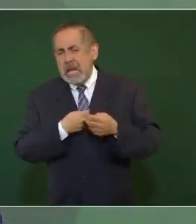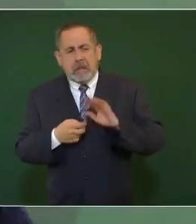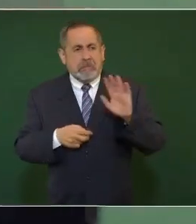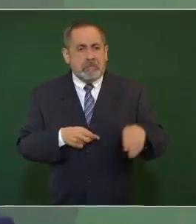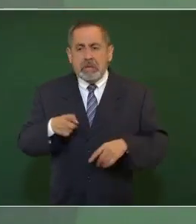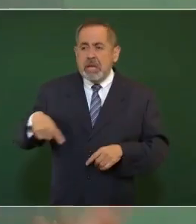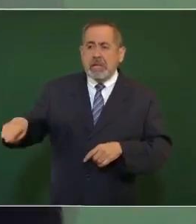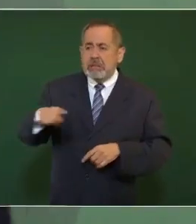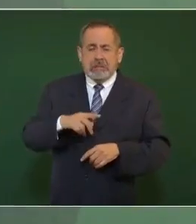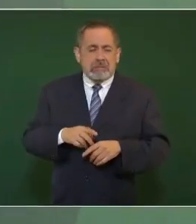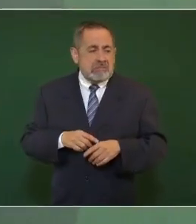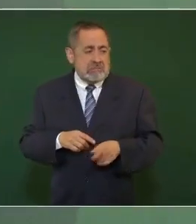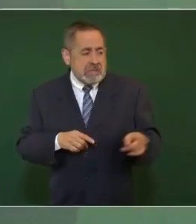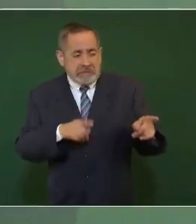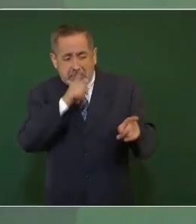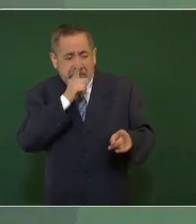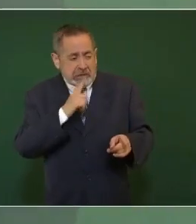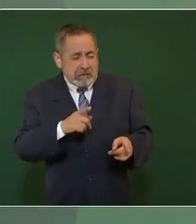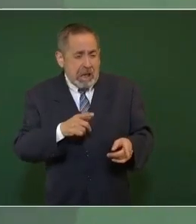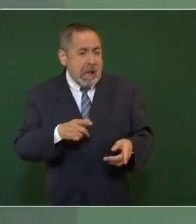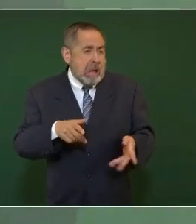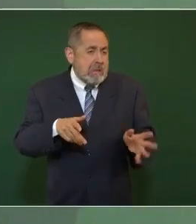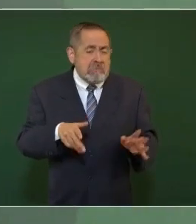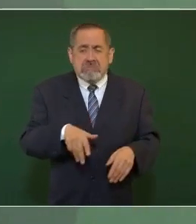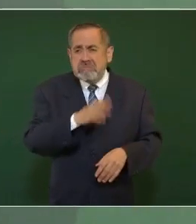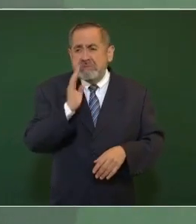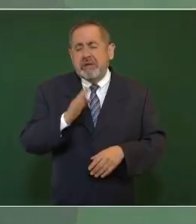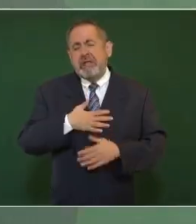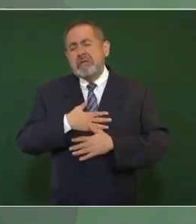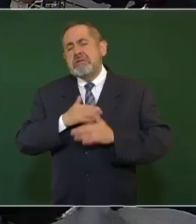tampoco, porque no es cierto.